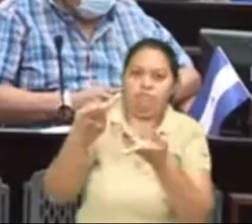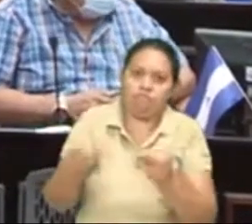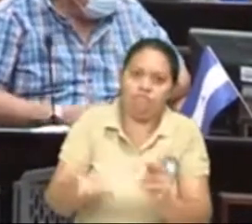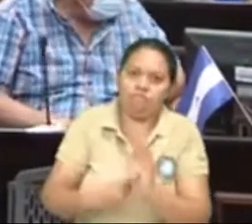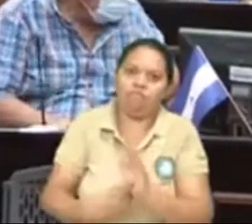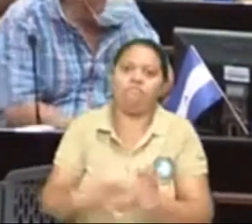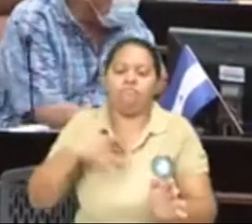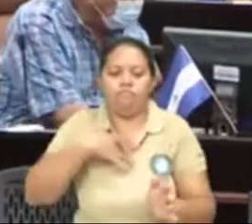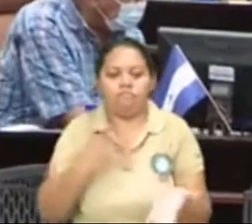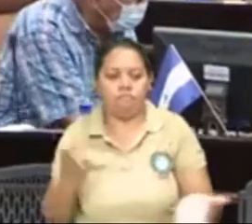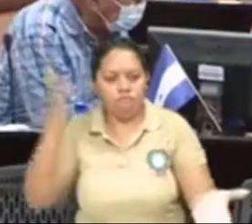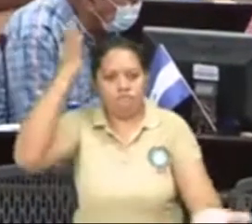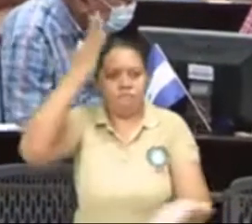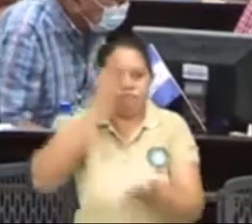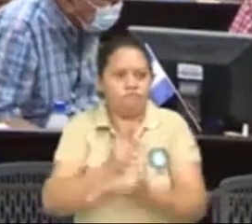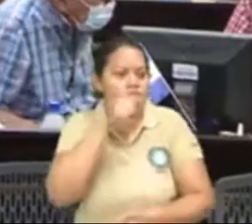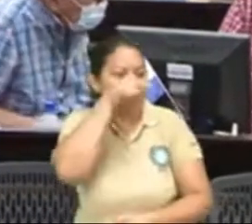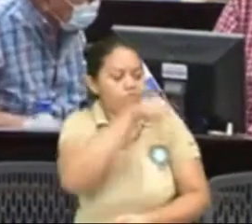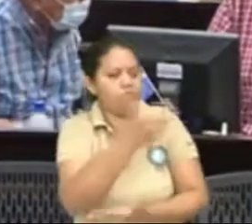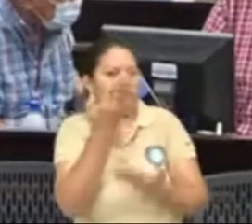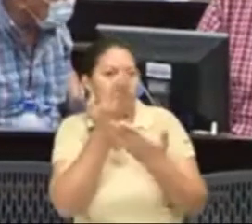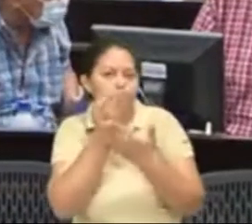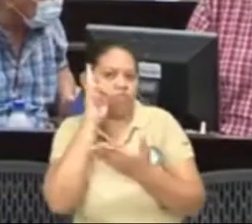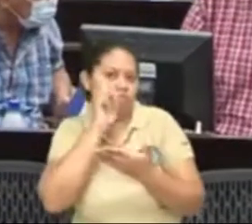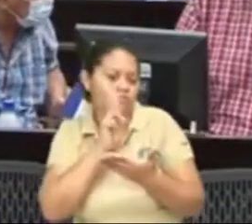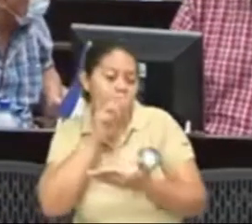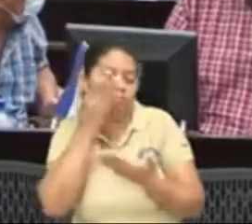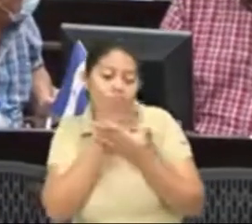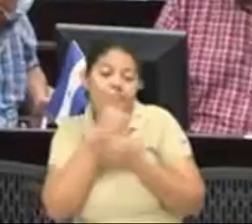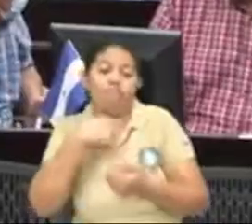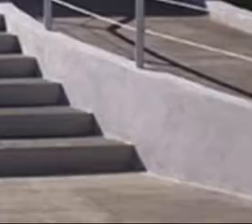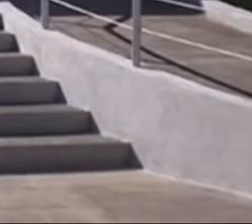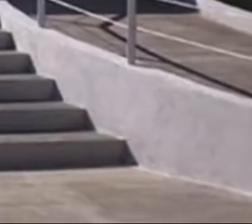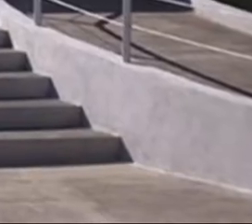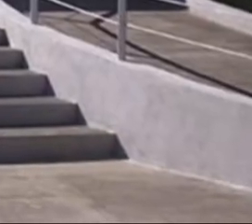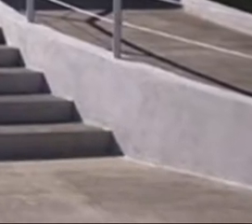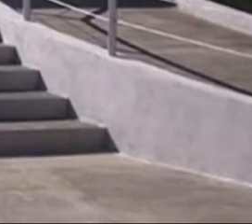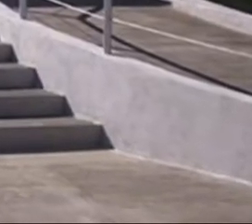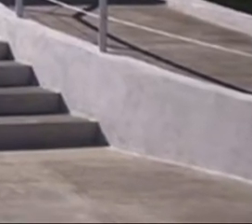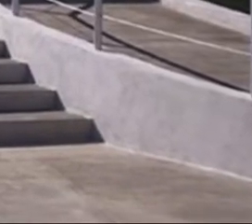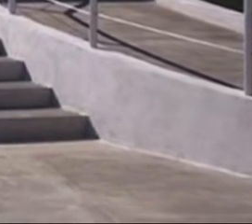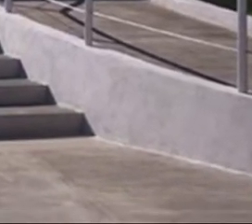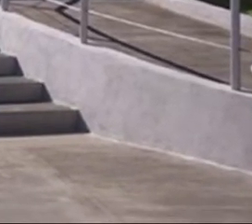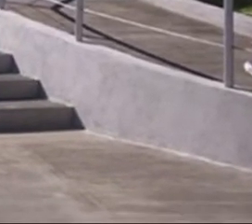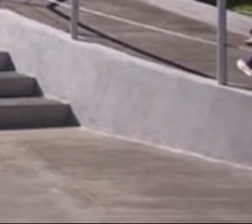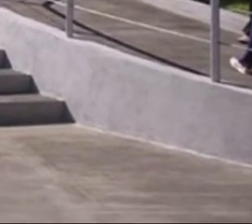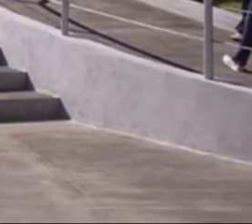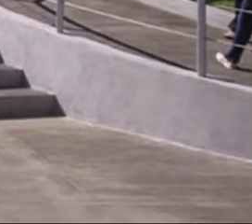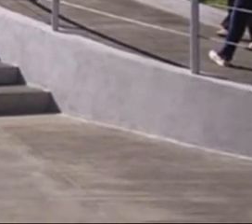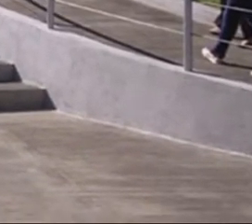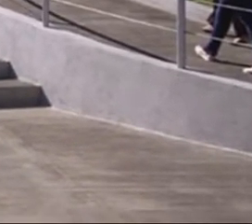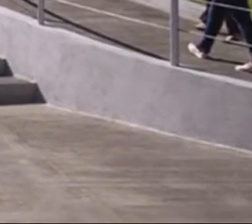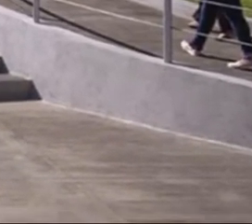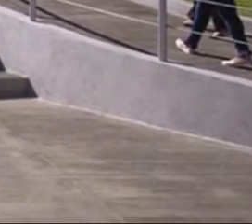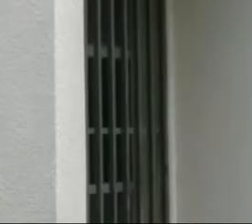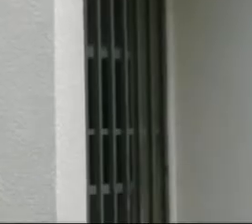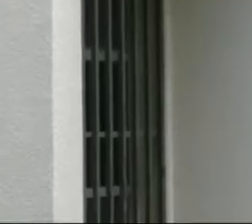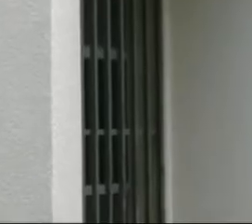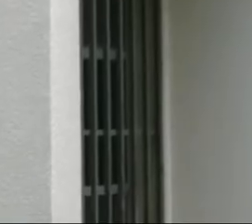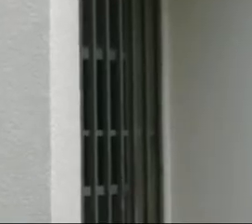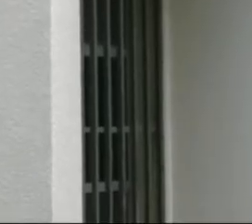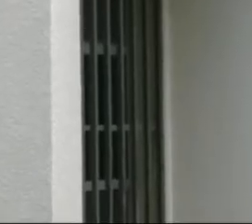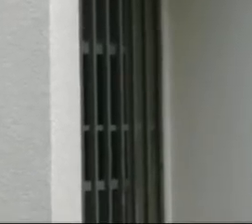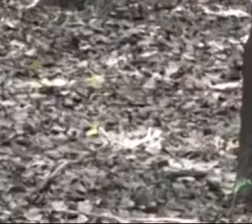han decidido y decidieron estudiar en esta prestigiosa universidad. Cuando escuchamos esos tipos de